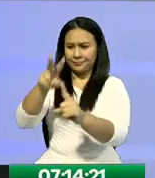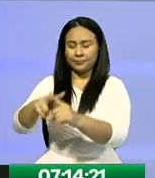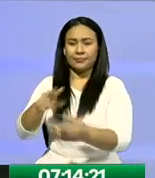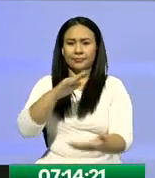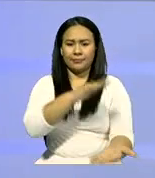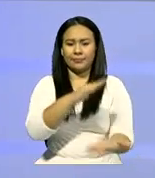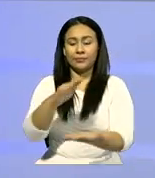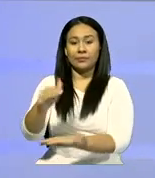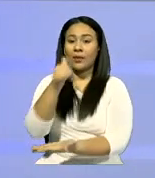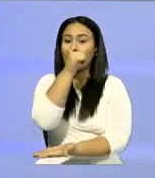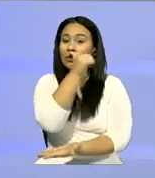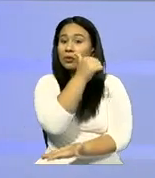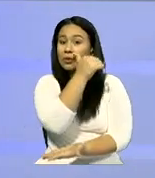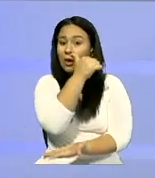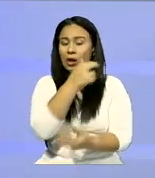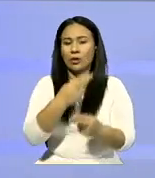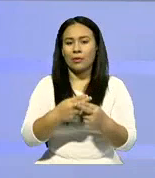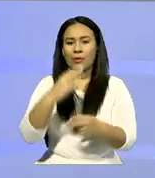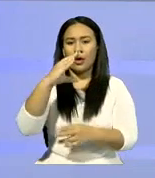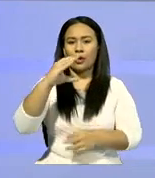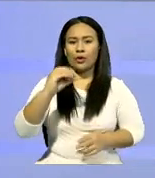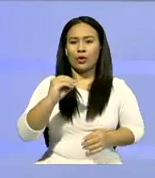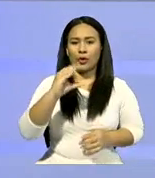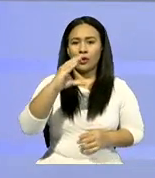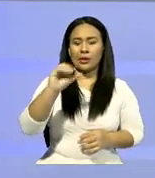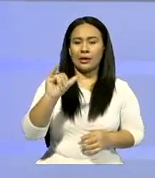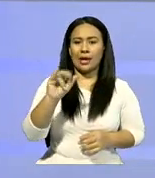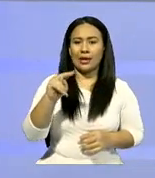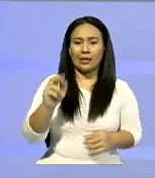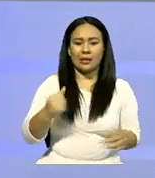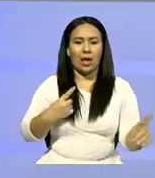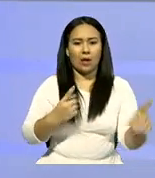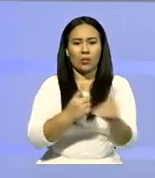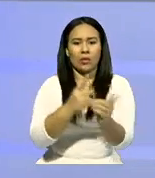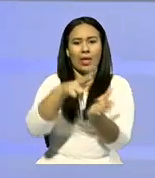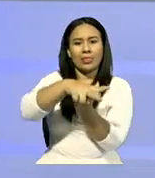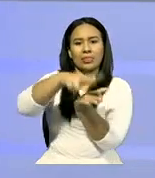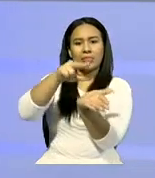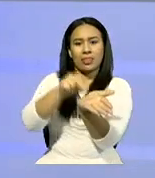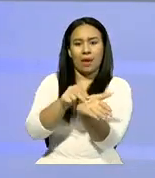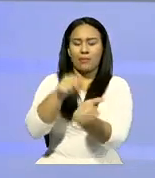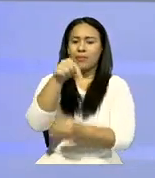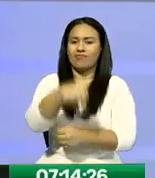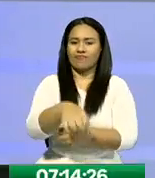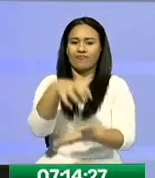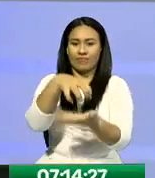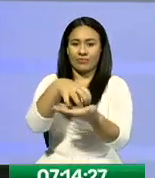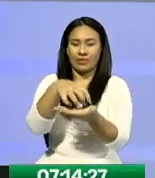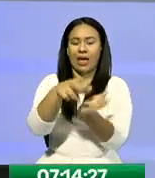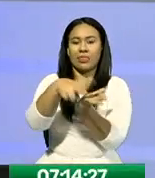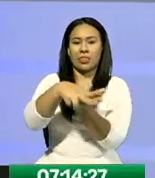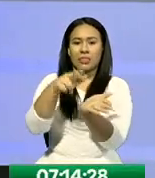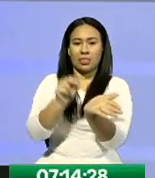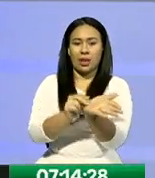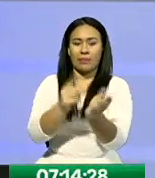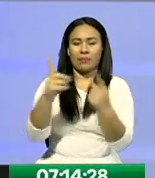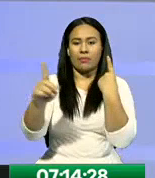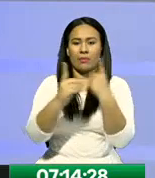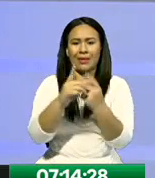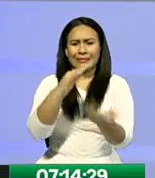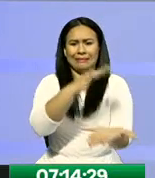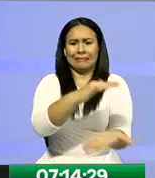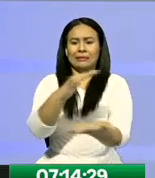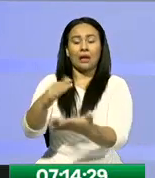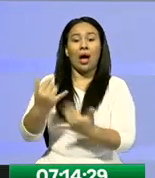de clorhidrato de cocaína en Baeza, provincia del Napo. Según la Policía Antinarcóticos, este sería el decomiso